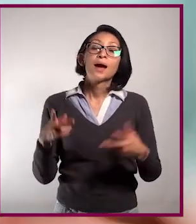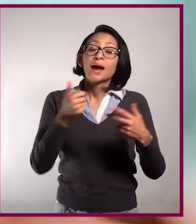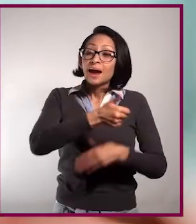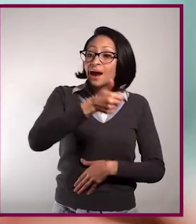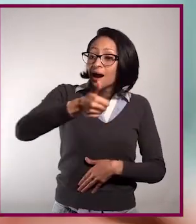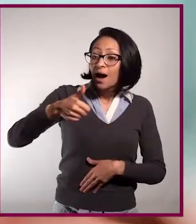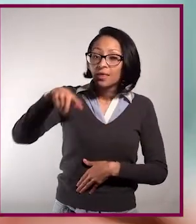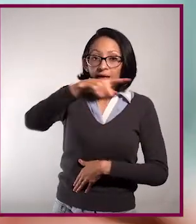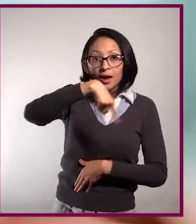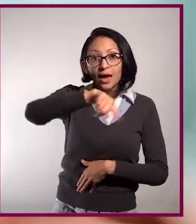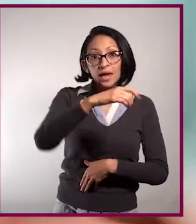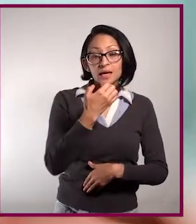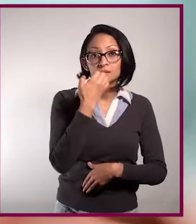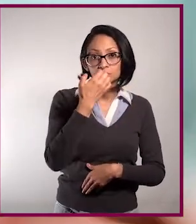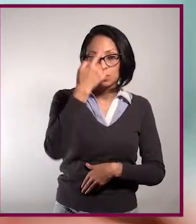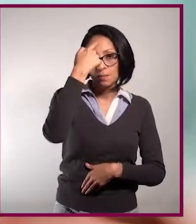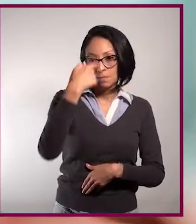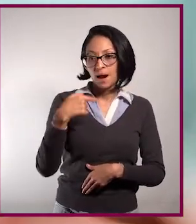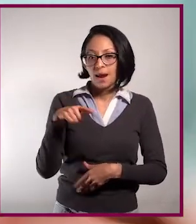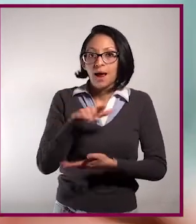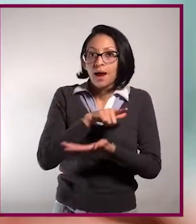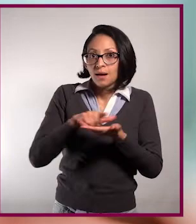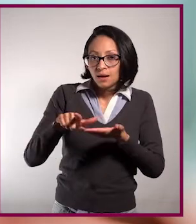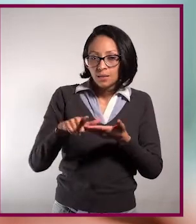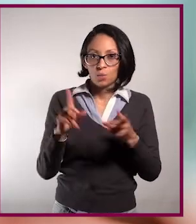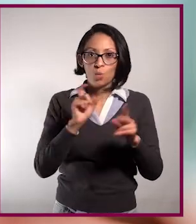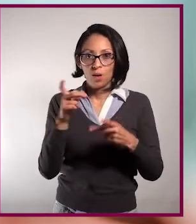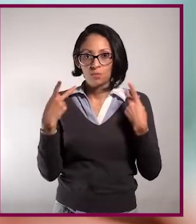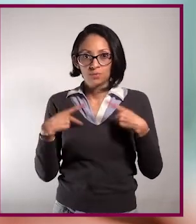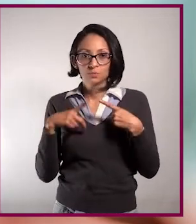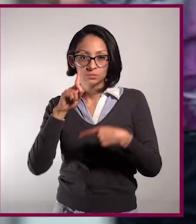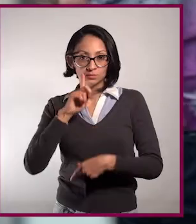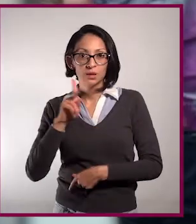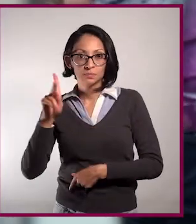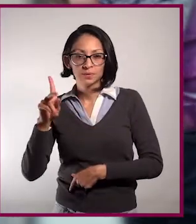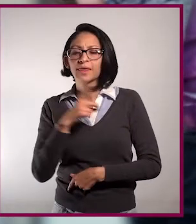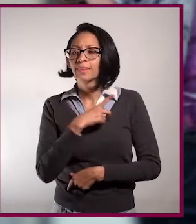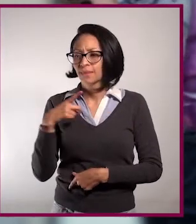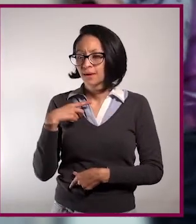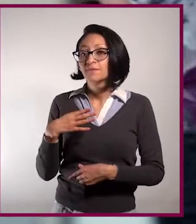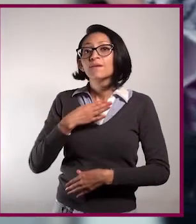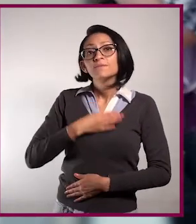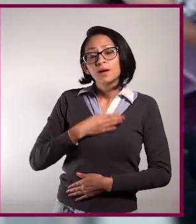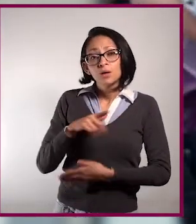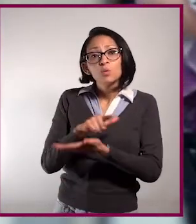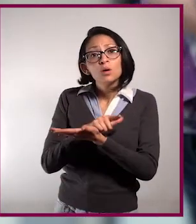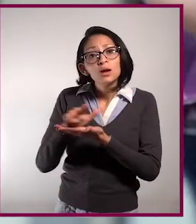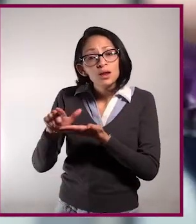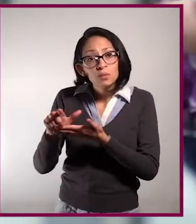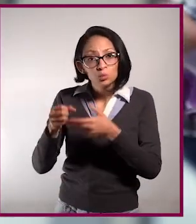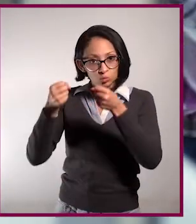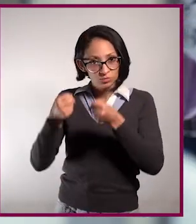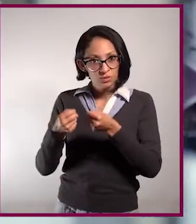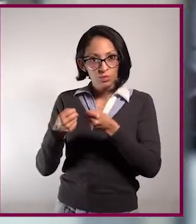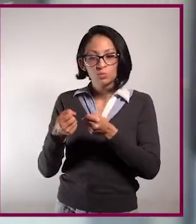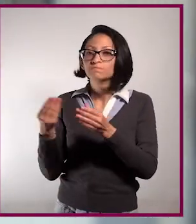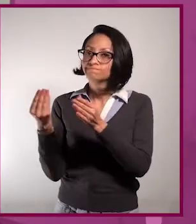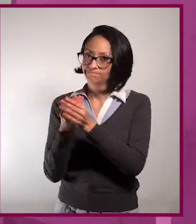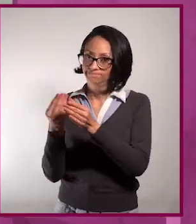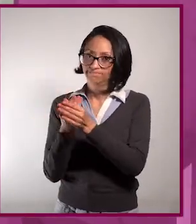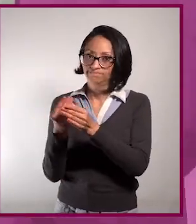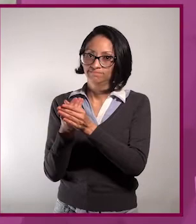que debe brindar cada escuela para una buena higiene menstrual son las siguientes: Baños limpios, seguros y